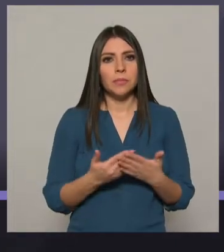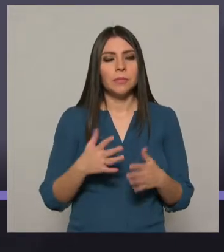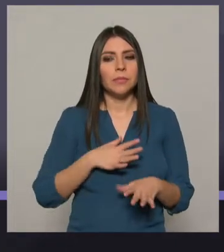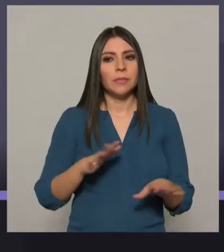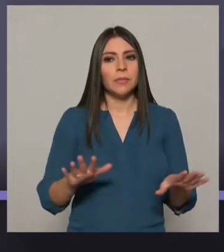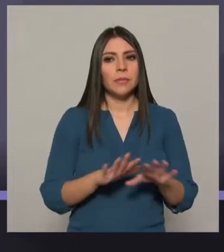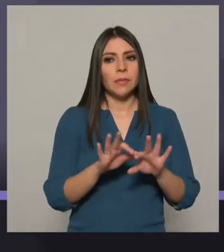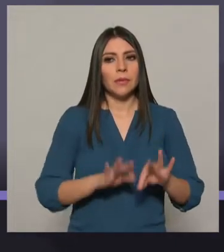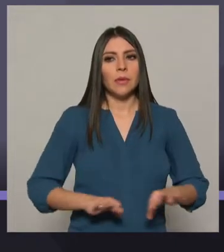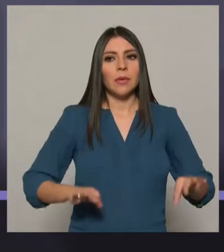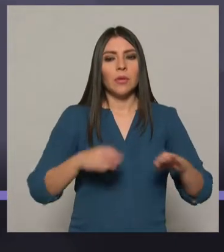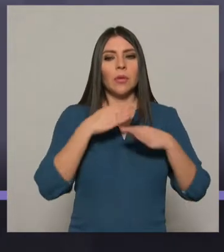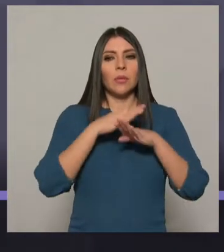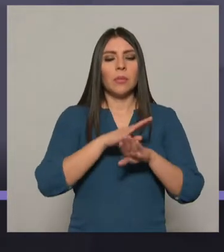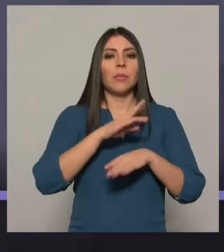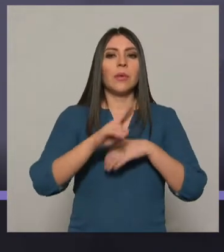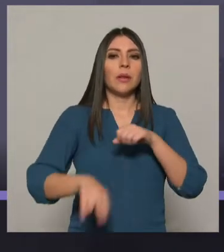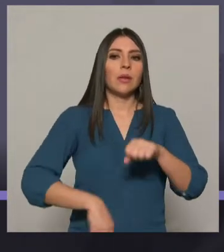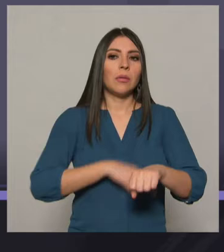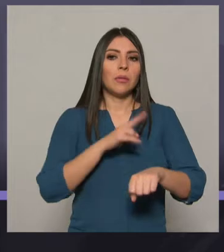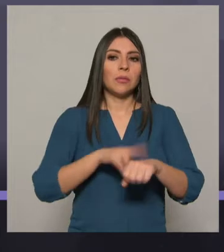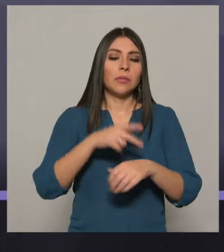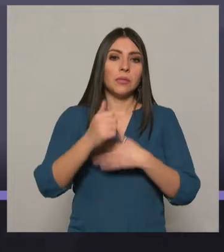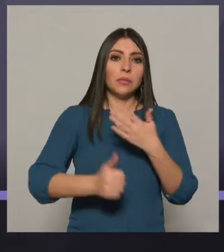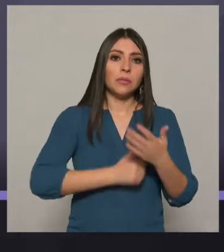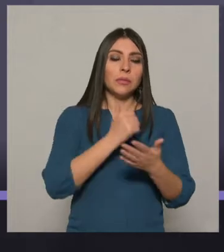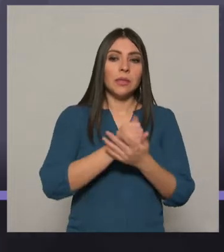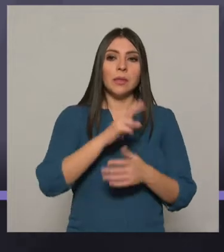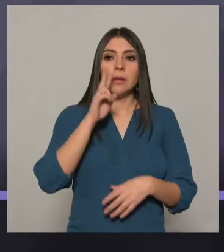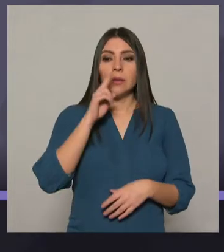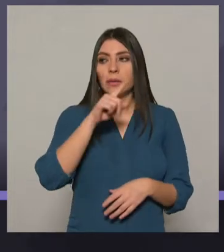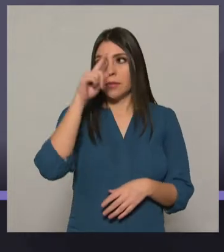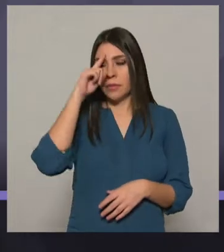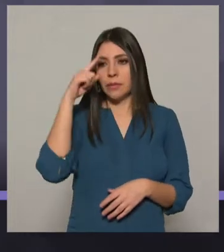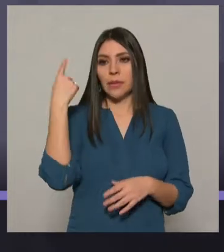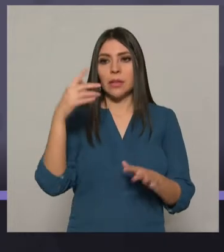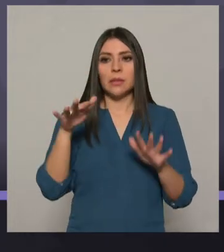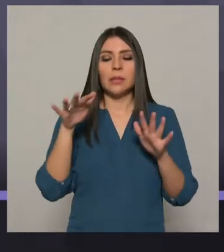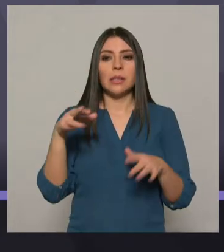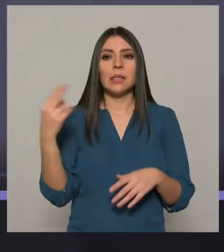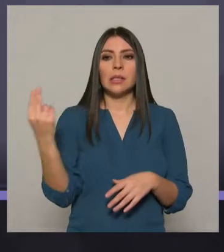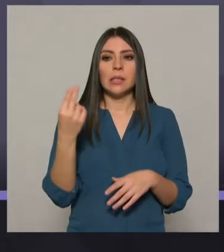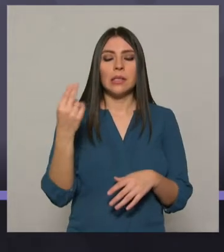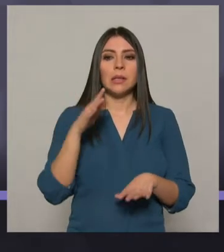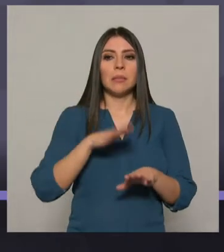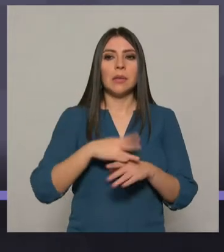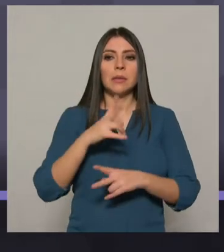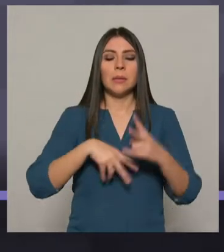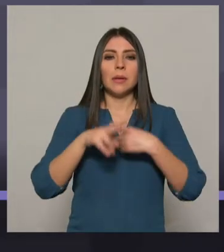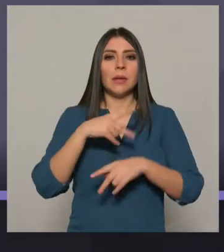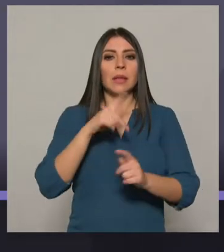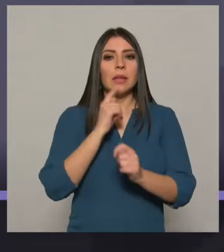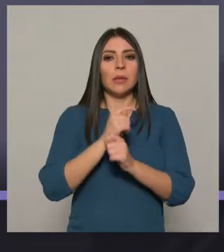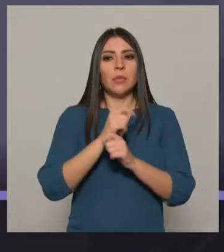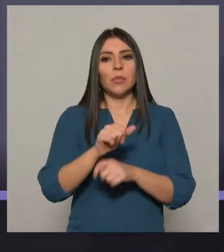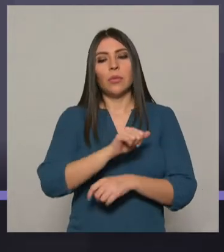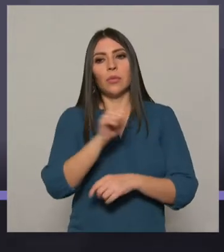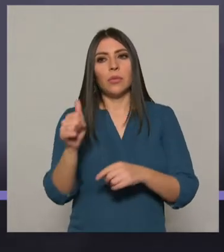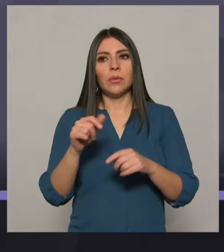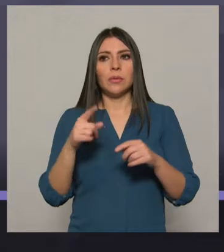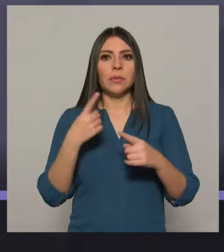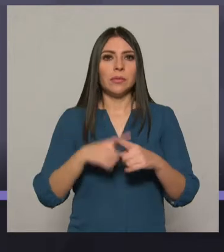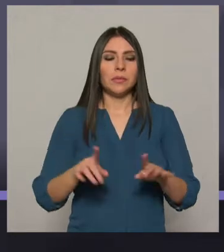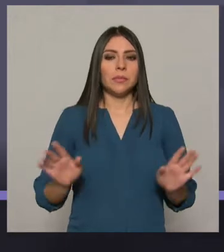temas de carácter ambiental, en una ciudad que a todas luces requiere la generación de transporte alternativo. Carlos